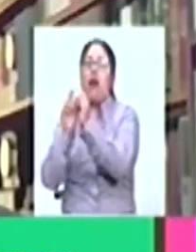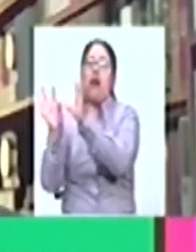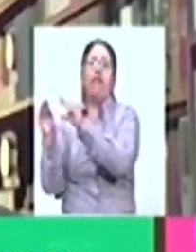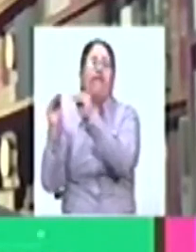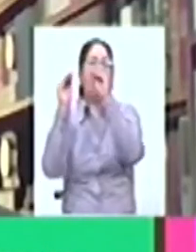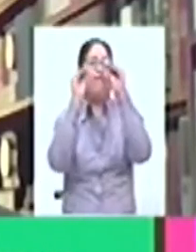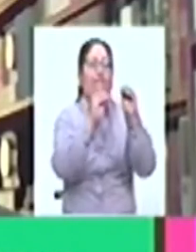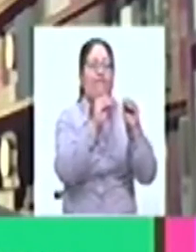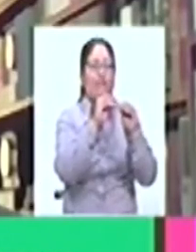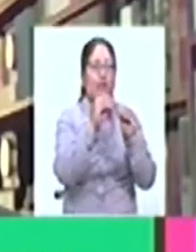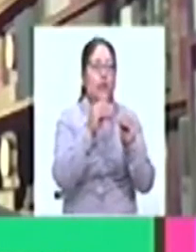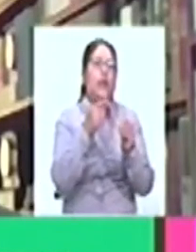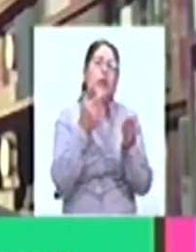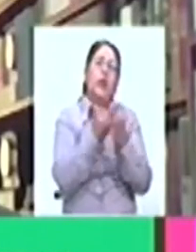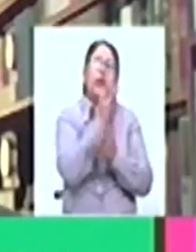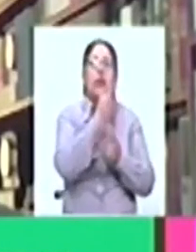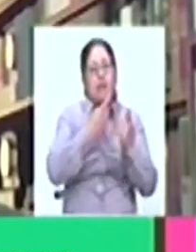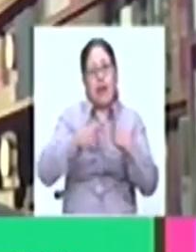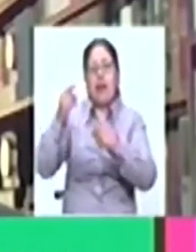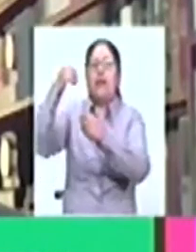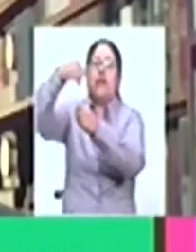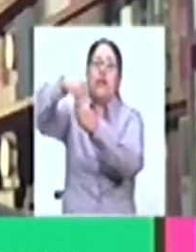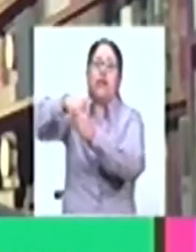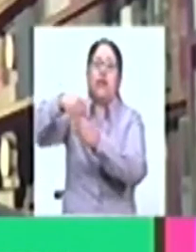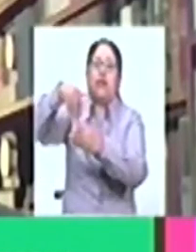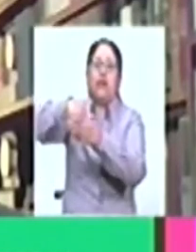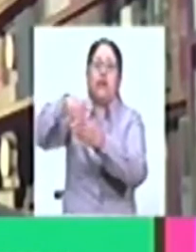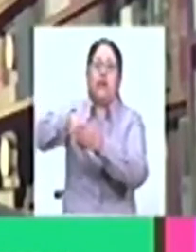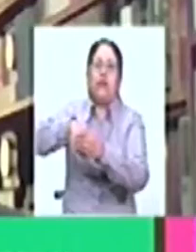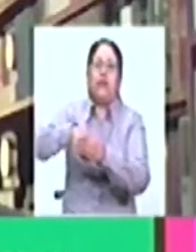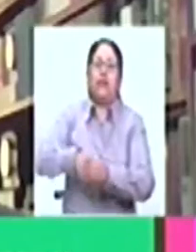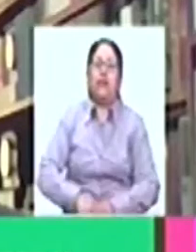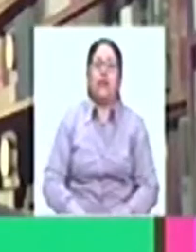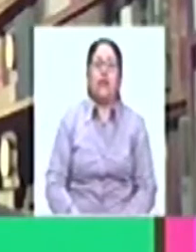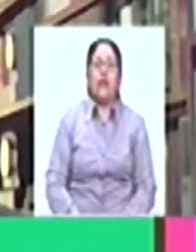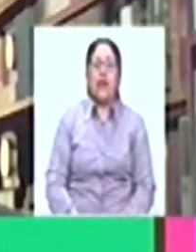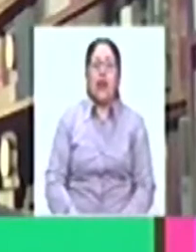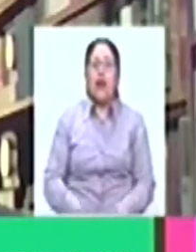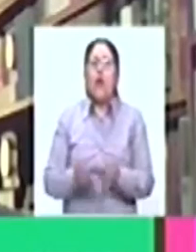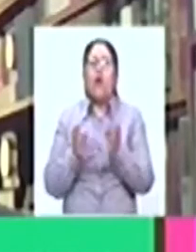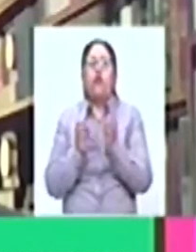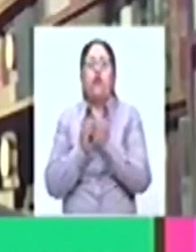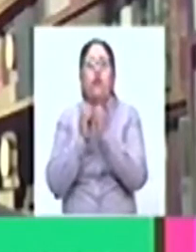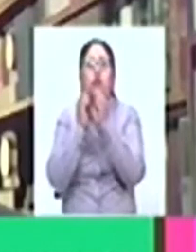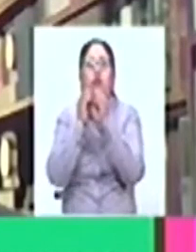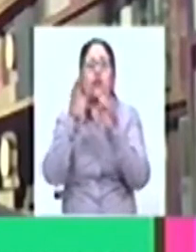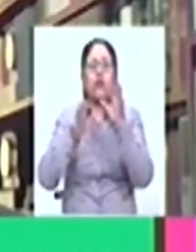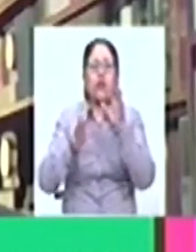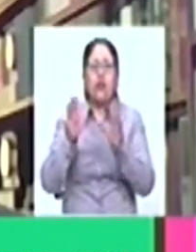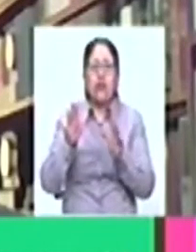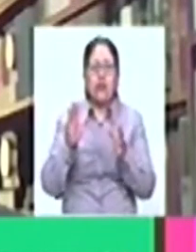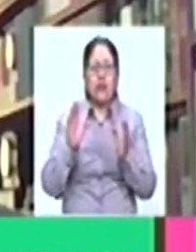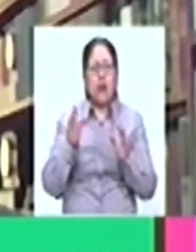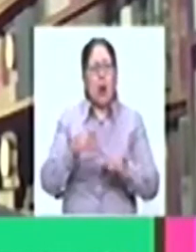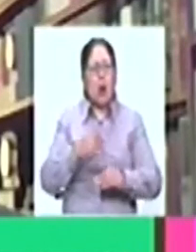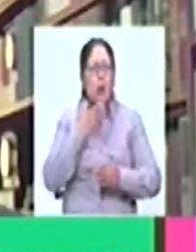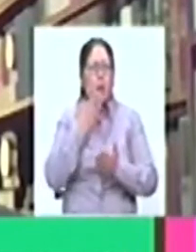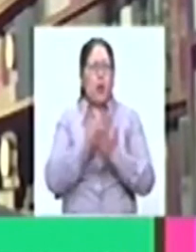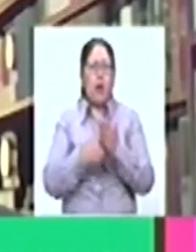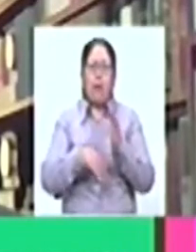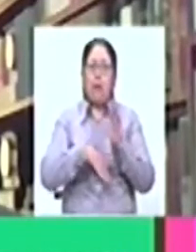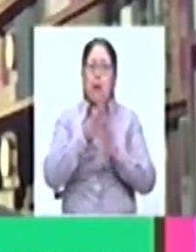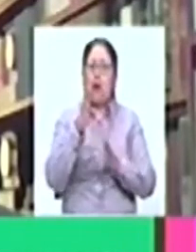transcurso de los últimos meses las otras que tenemos hasta el momento son altamente satisfactorias